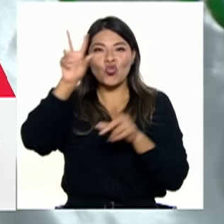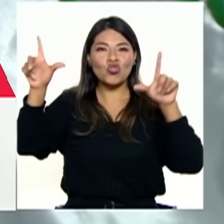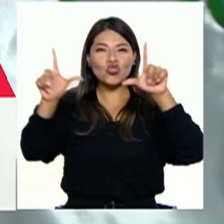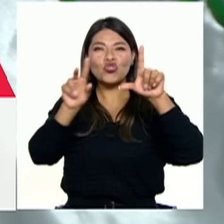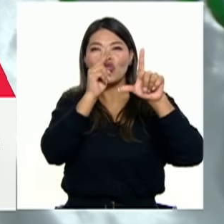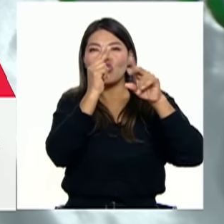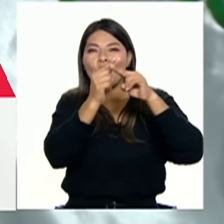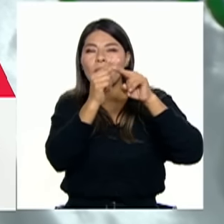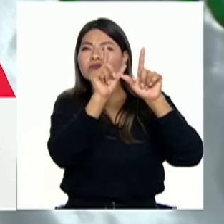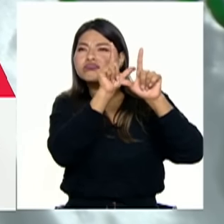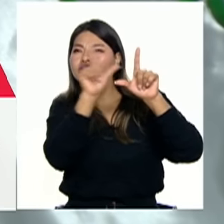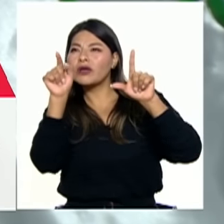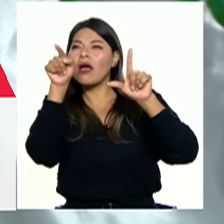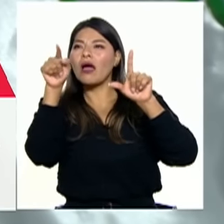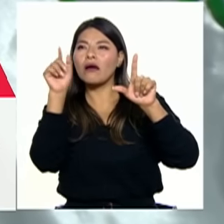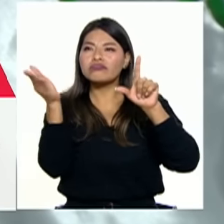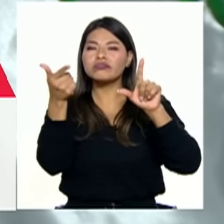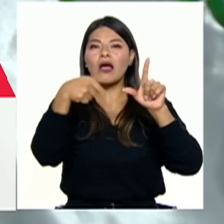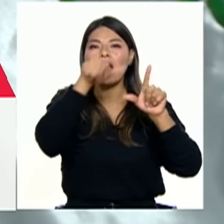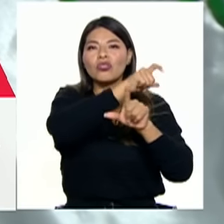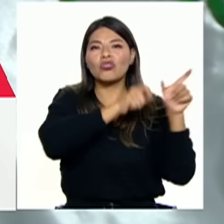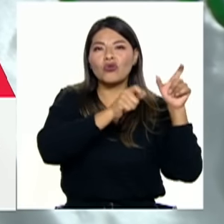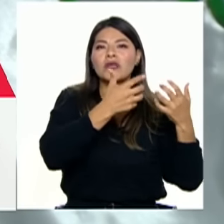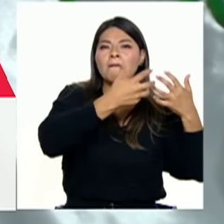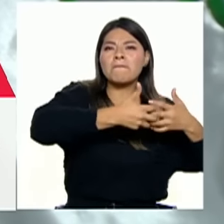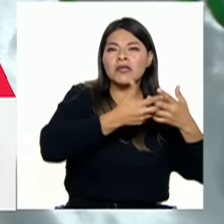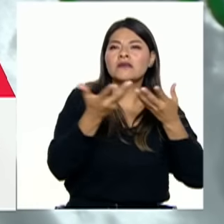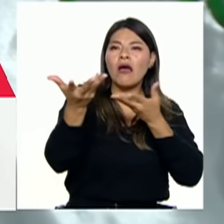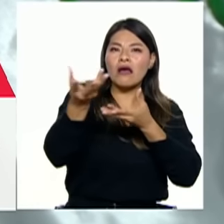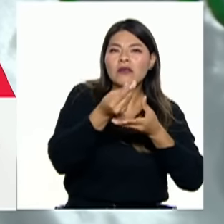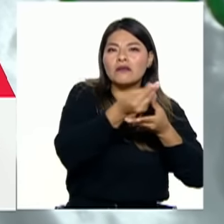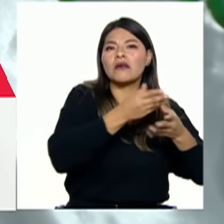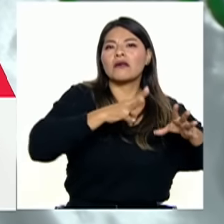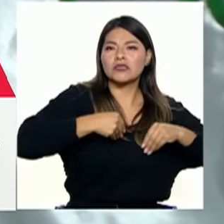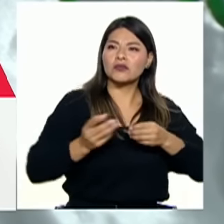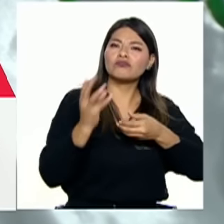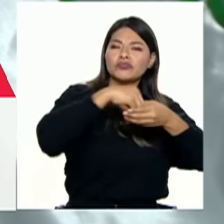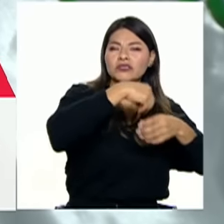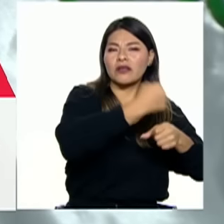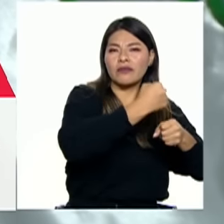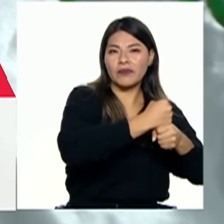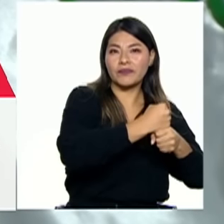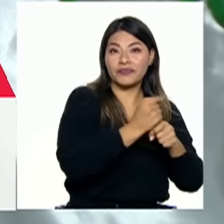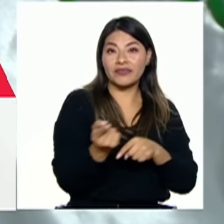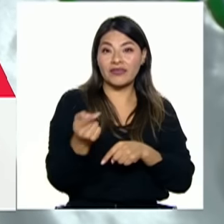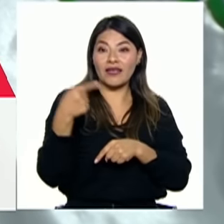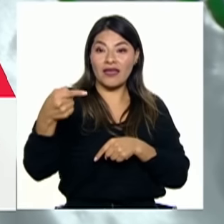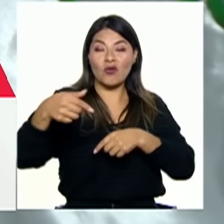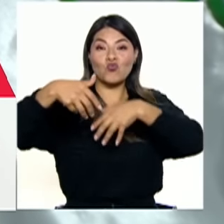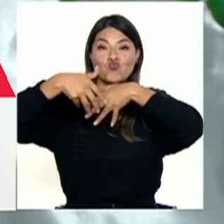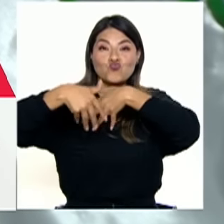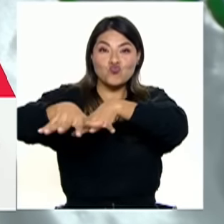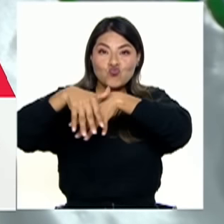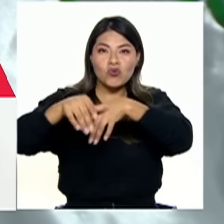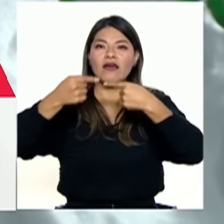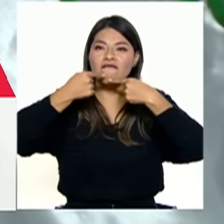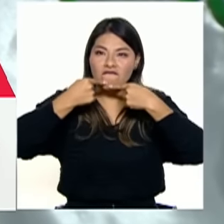la adquisición de bienes manufacturados por micro y pequeñas empresas. En julio se lanzará la